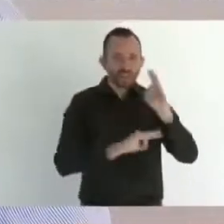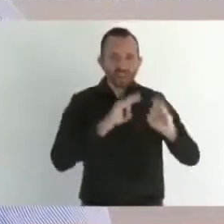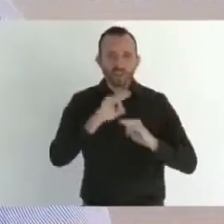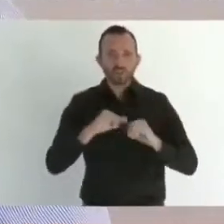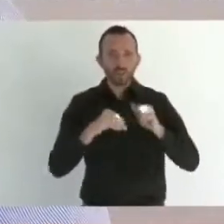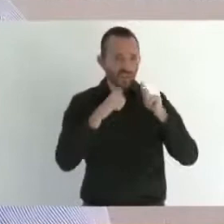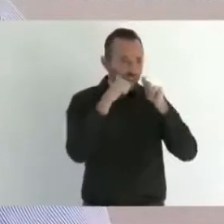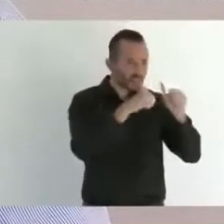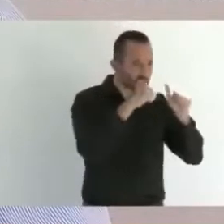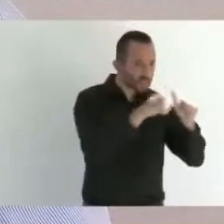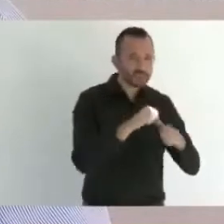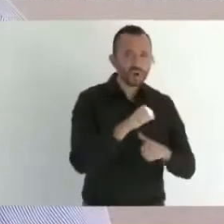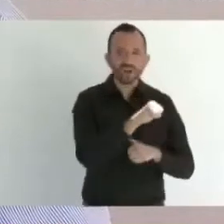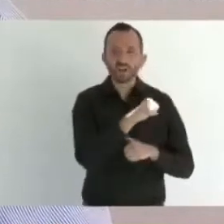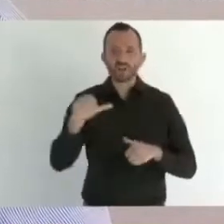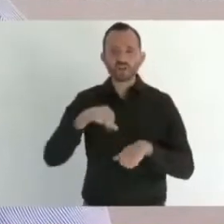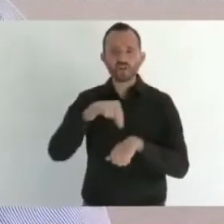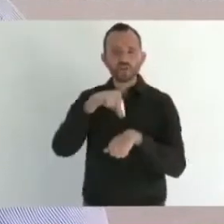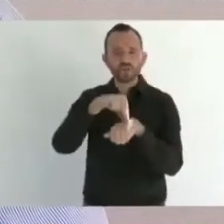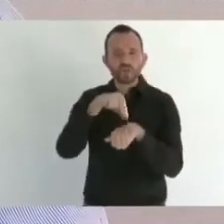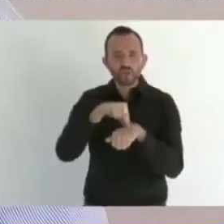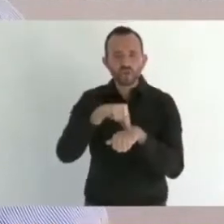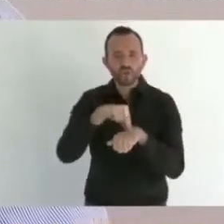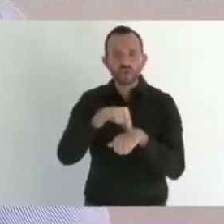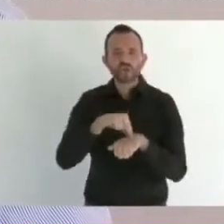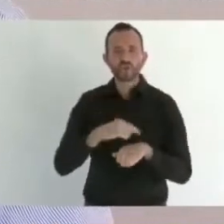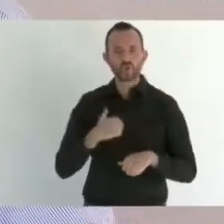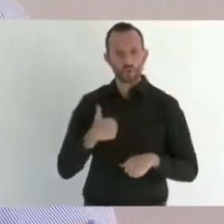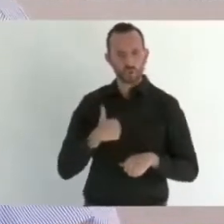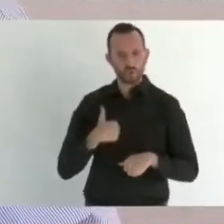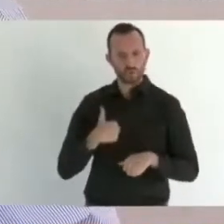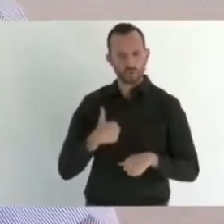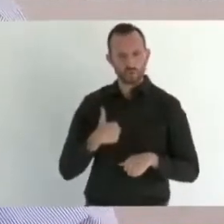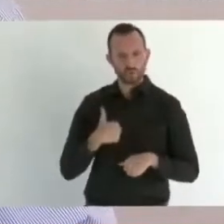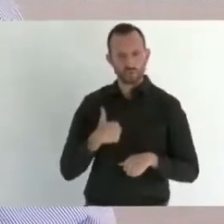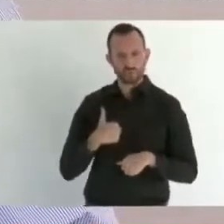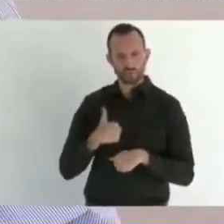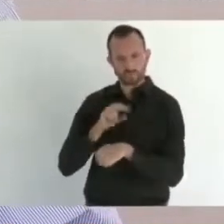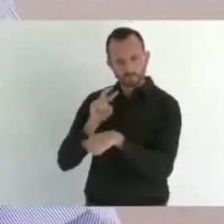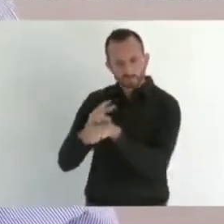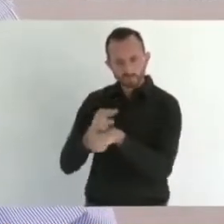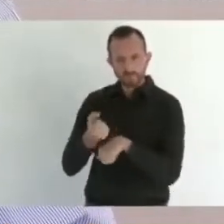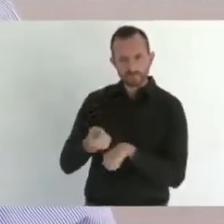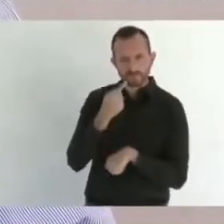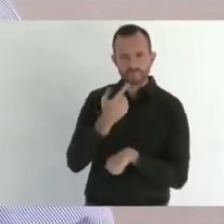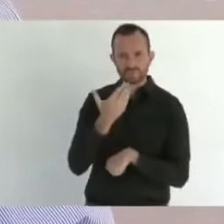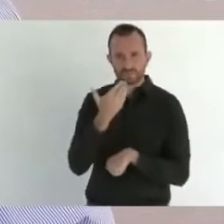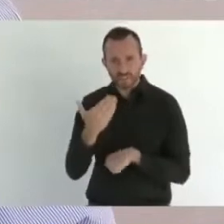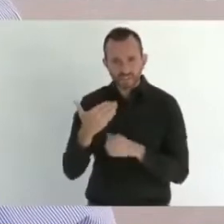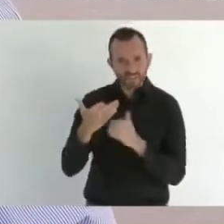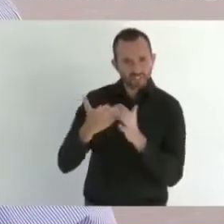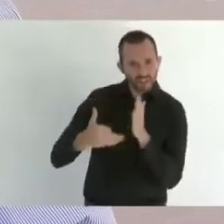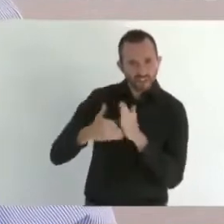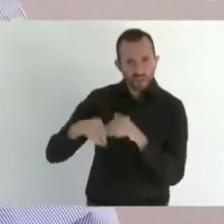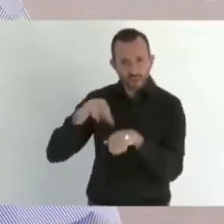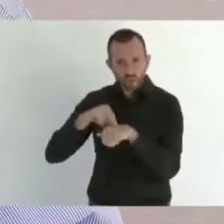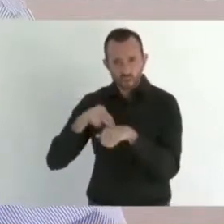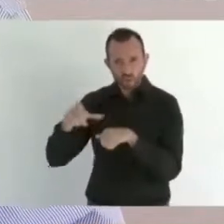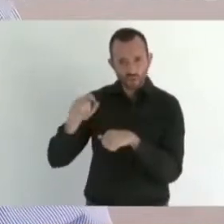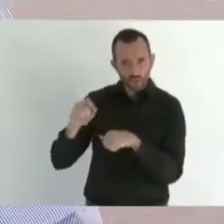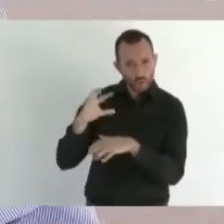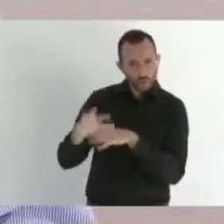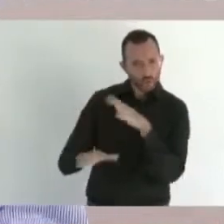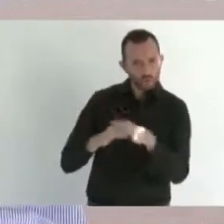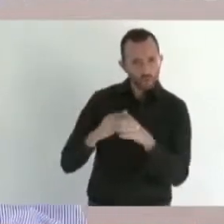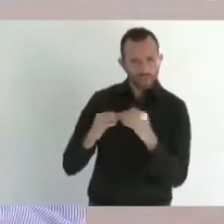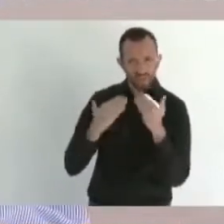no solo nos falten los médicos y los especialistas que también nos falten los medicamentos y que la atención